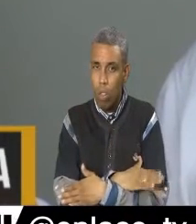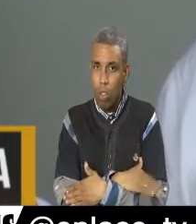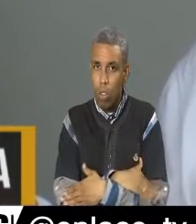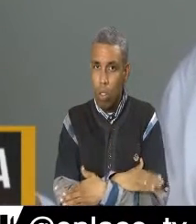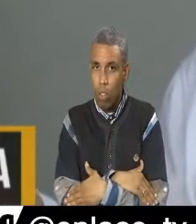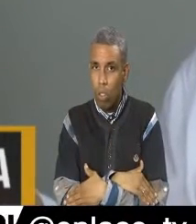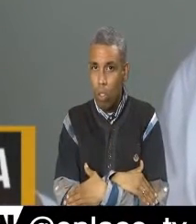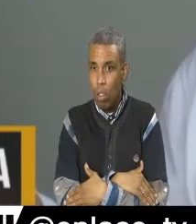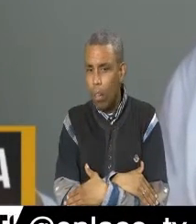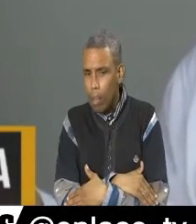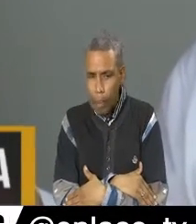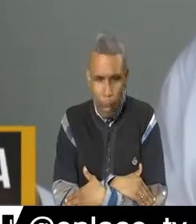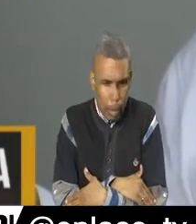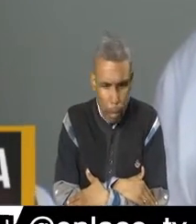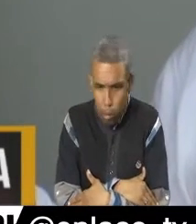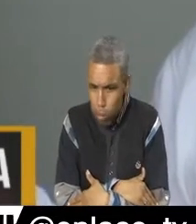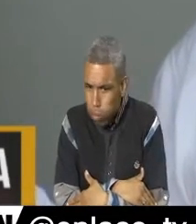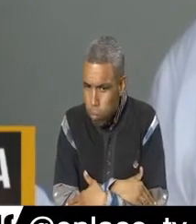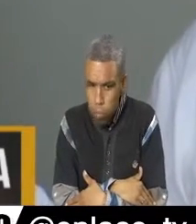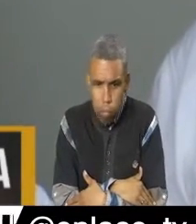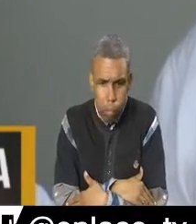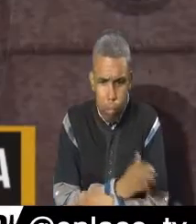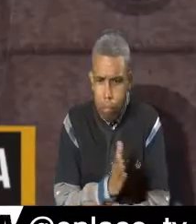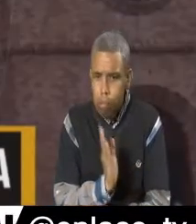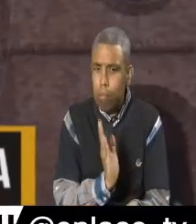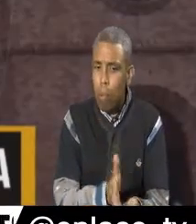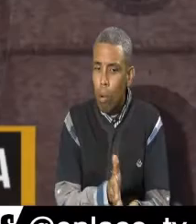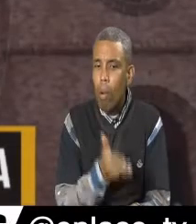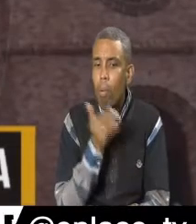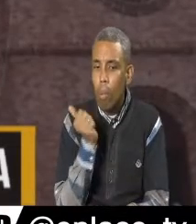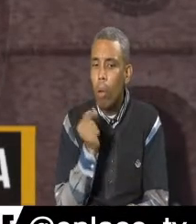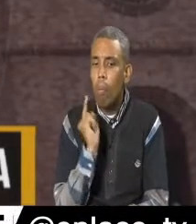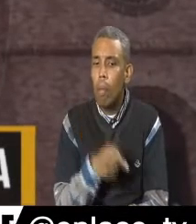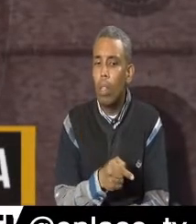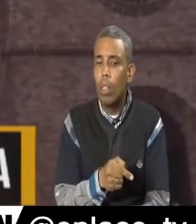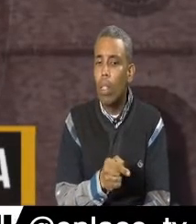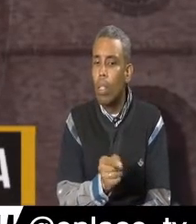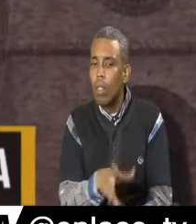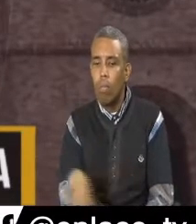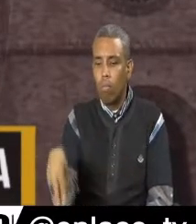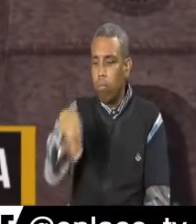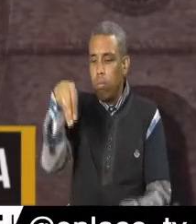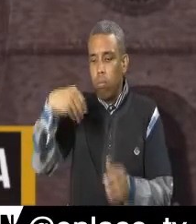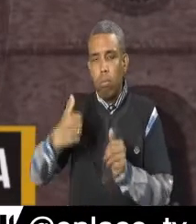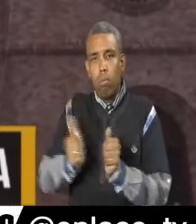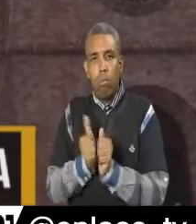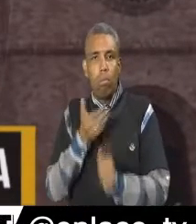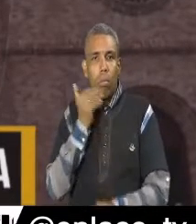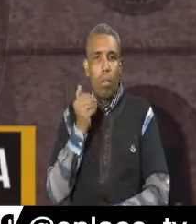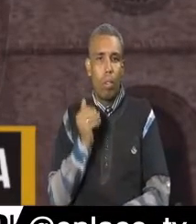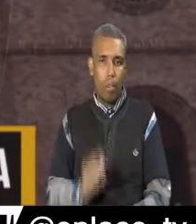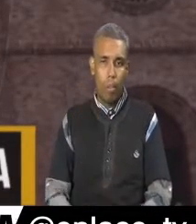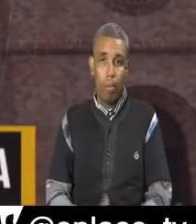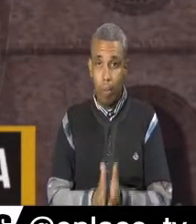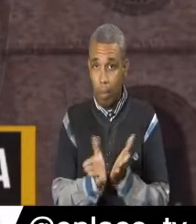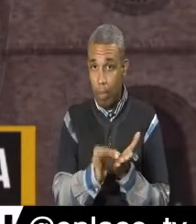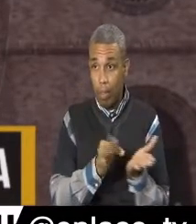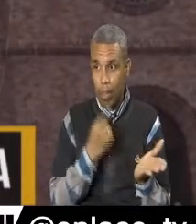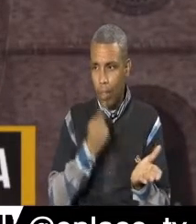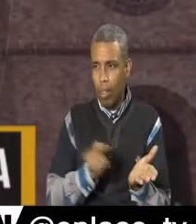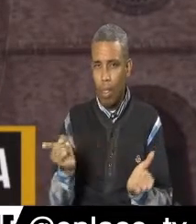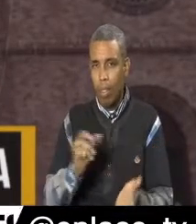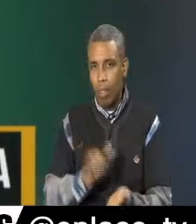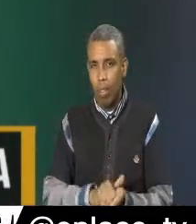vaya a caer y pueda llegar a la casa del Padre. El sacerdote fallecido es recordado por la comunidad como un ser bondadoso y hombre de fe entregado